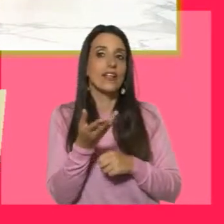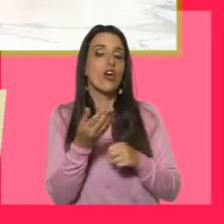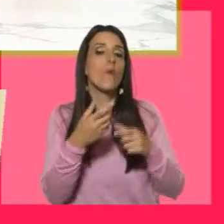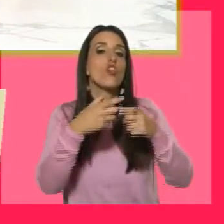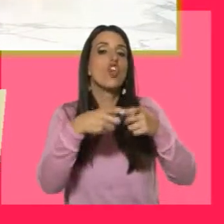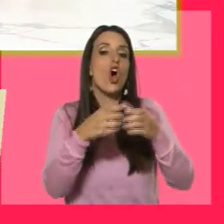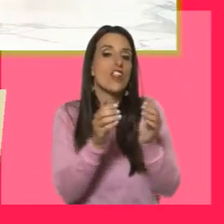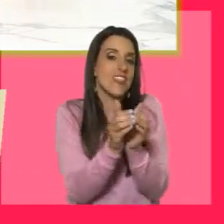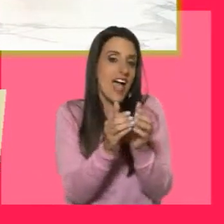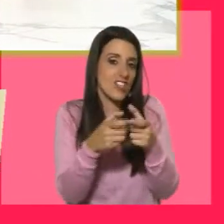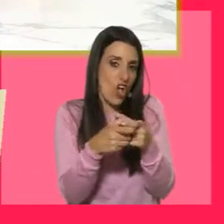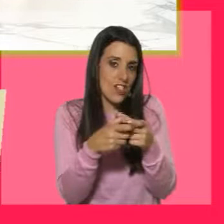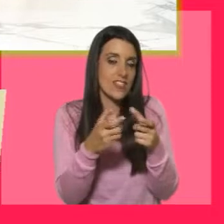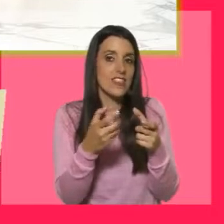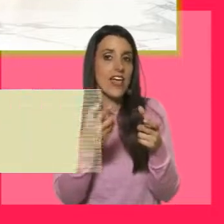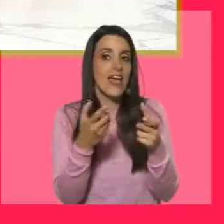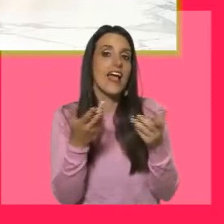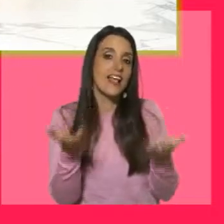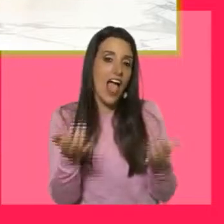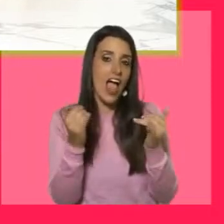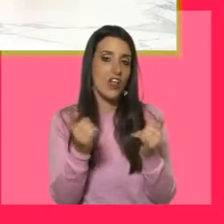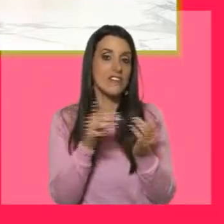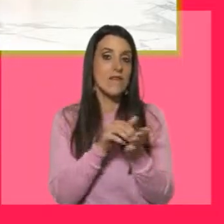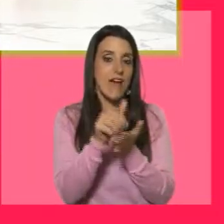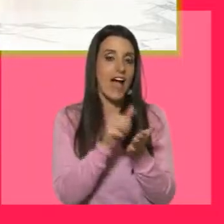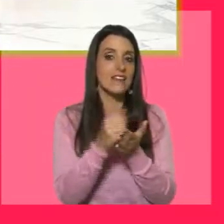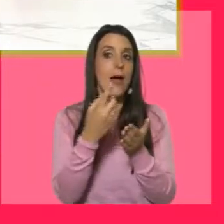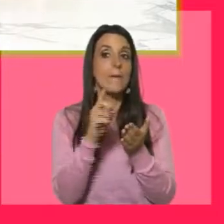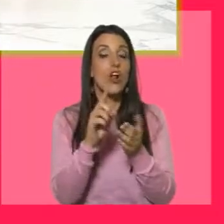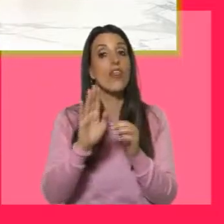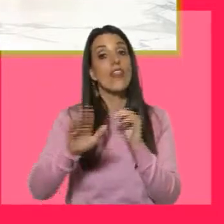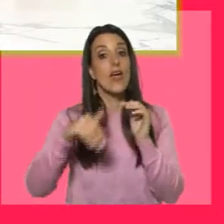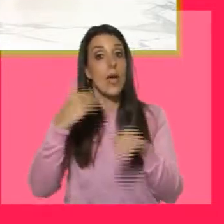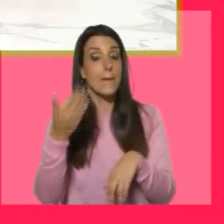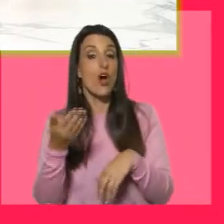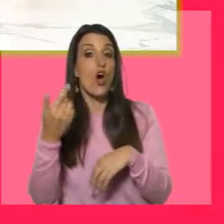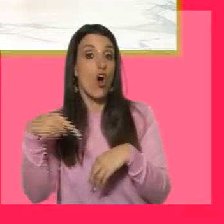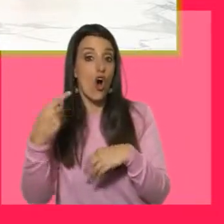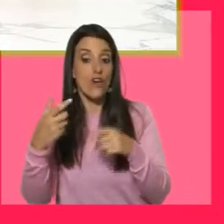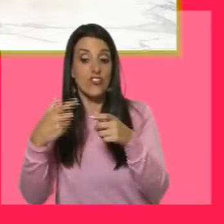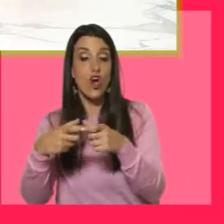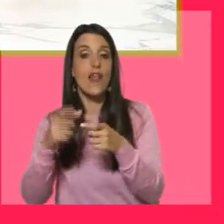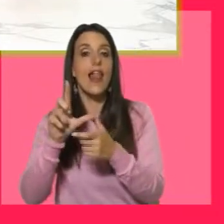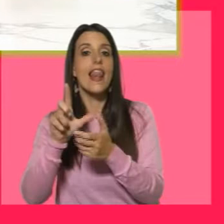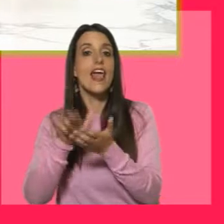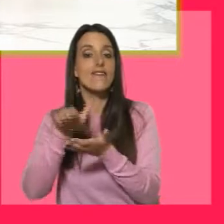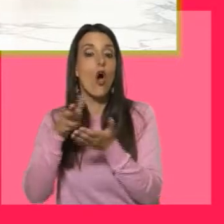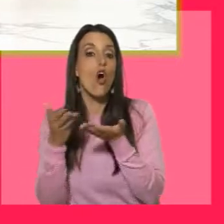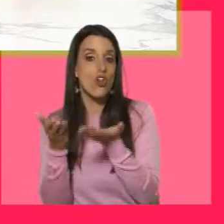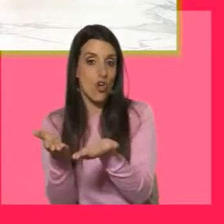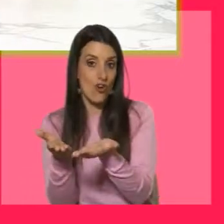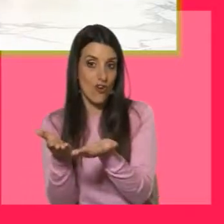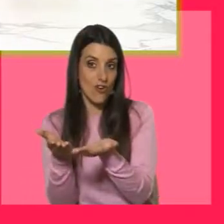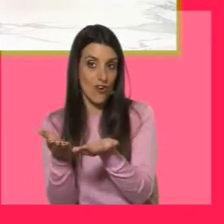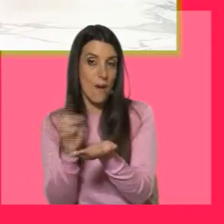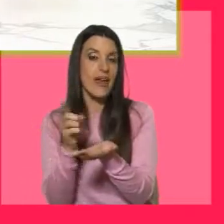tortita, ¿no? Claro. Por la masa, pero era redondita. Después tenés las donas que se hacen con levadura al horno para evitar